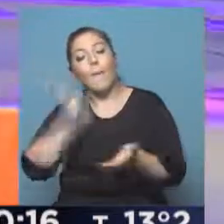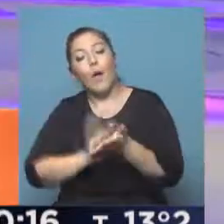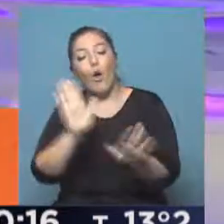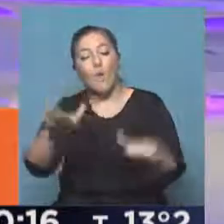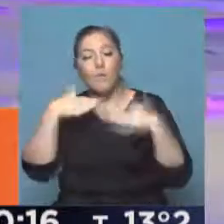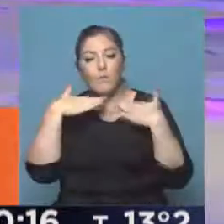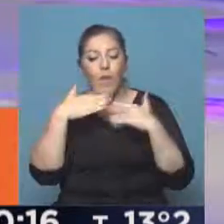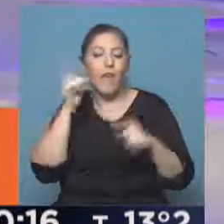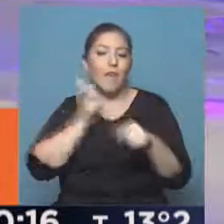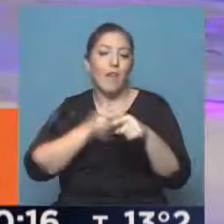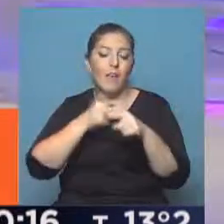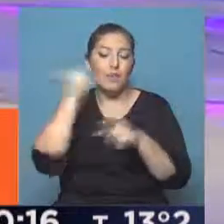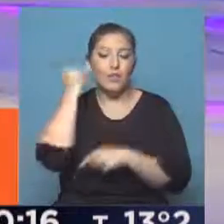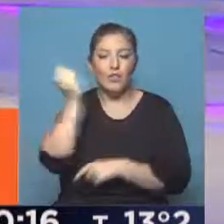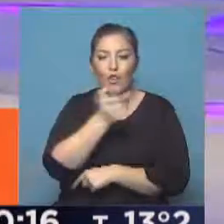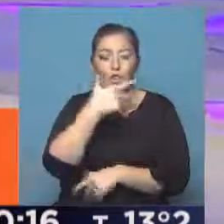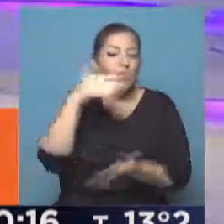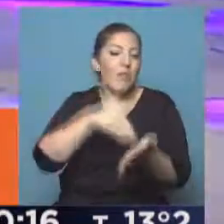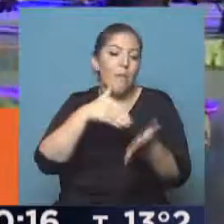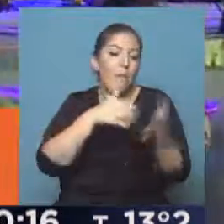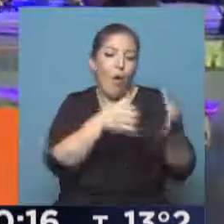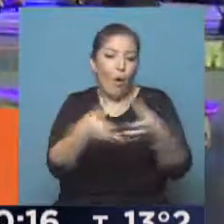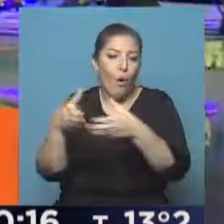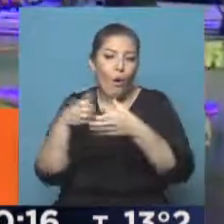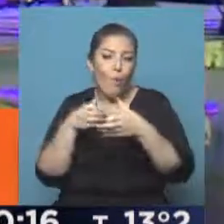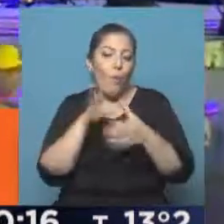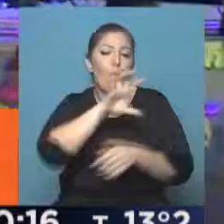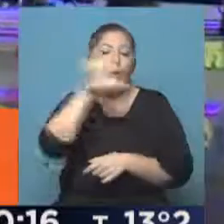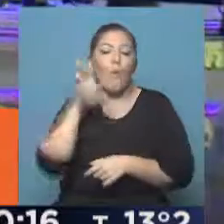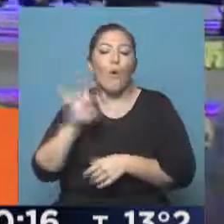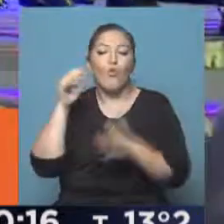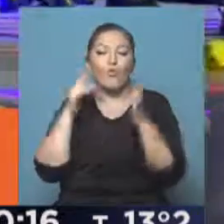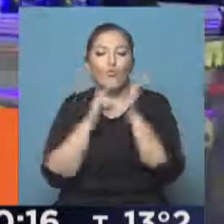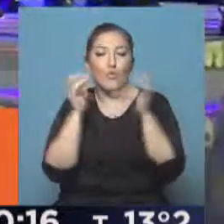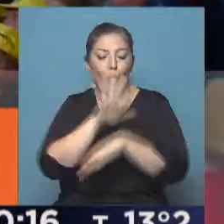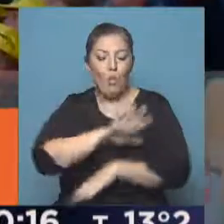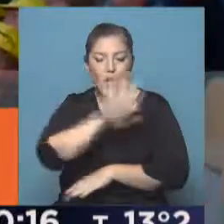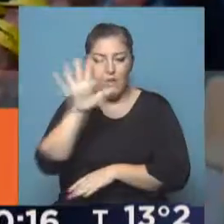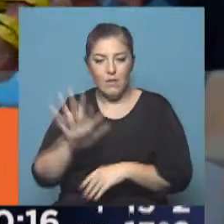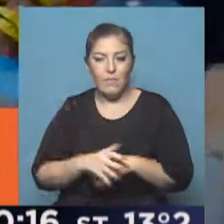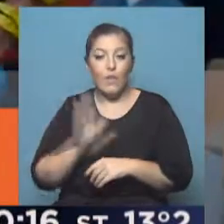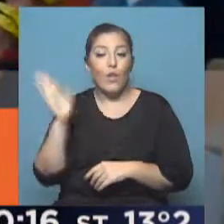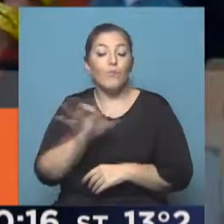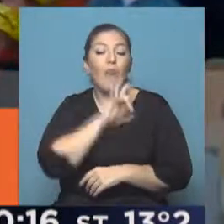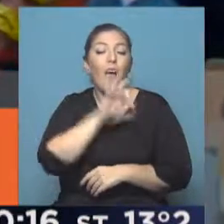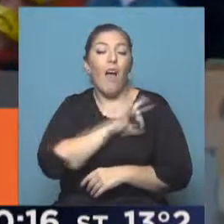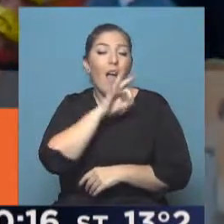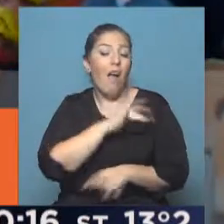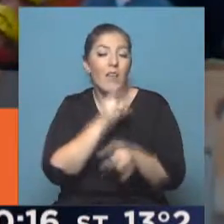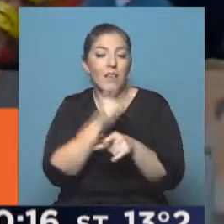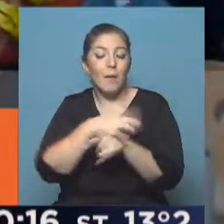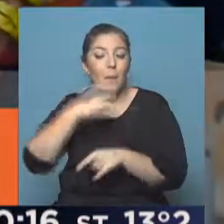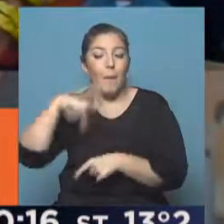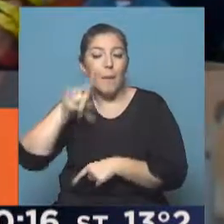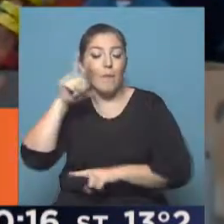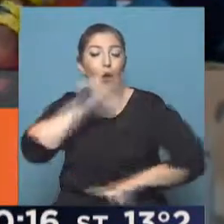espectadores, festejaron y sonrieron según los grupos, provincias o ciudades. Todos los años el PAMI organiza aquí en Cosquín este